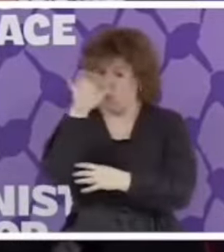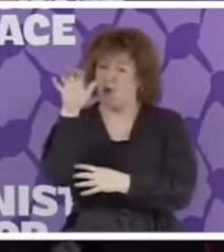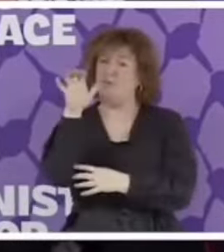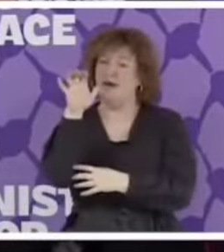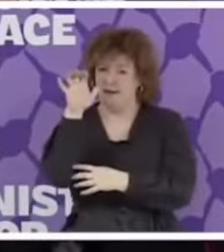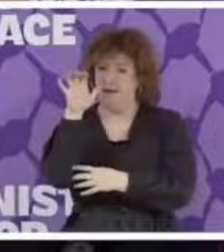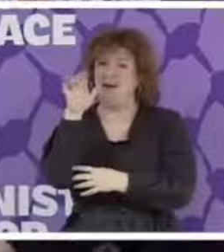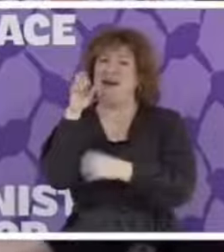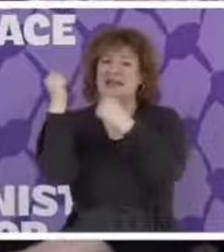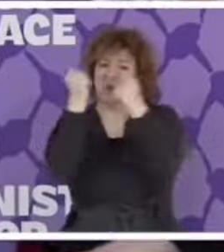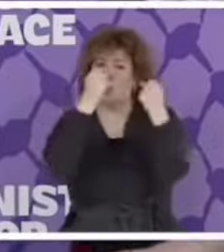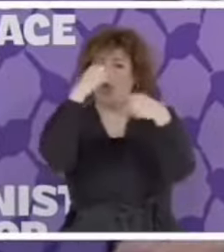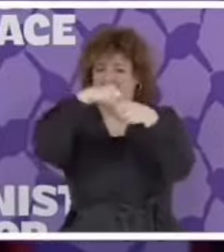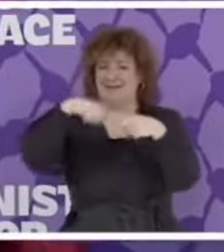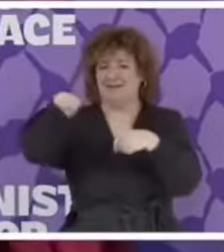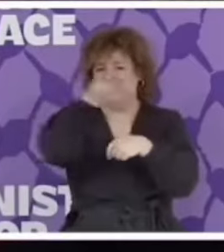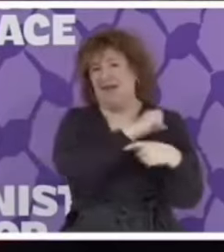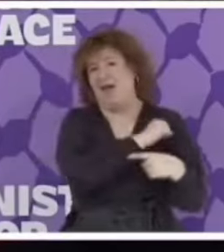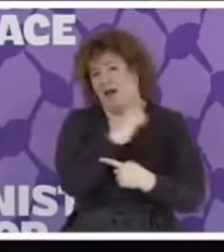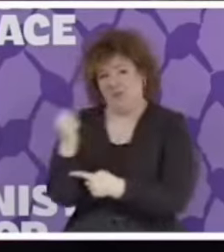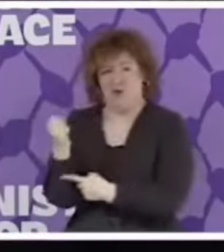todas sus instituciones.